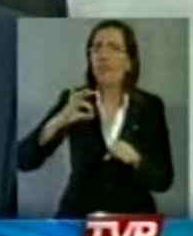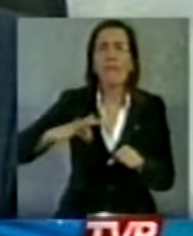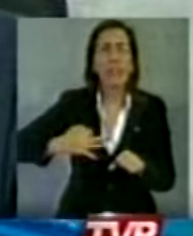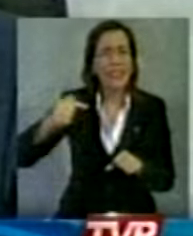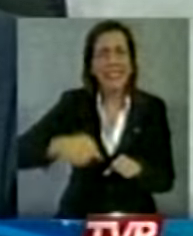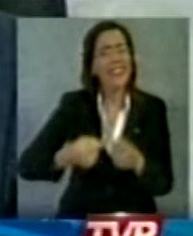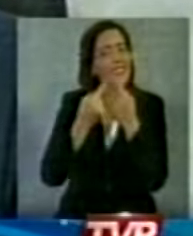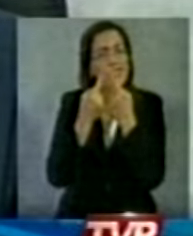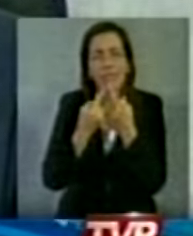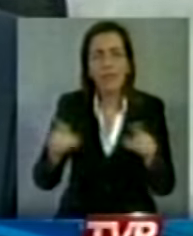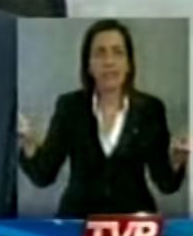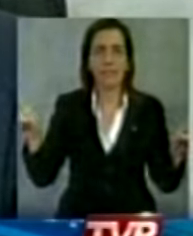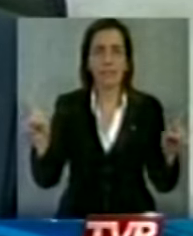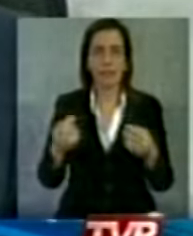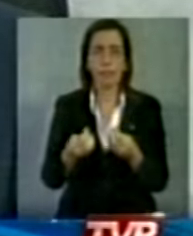contextos diferentes.